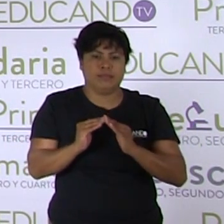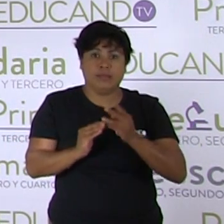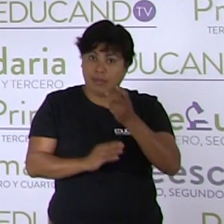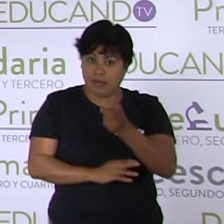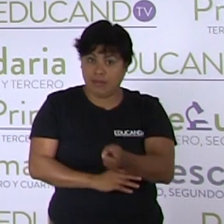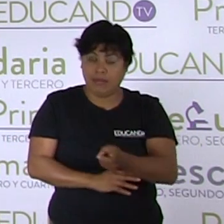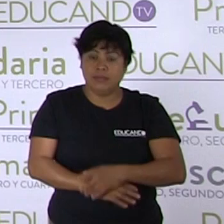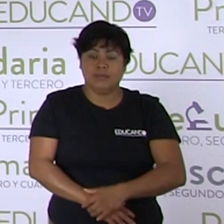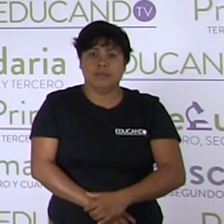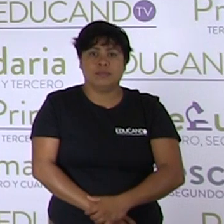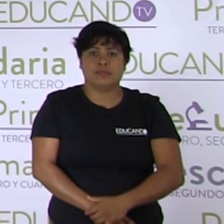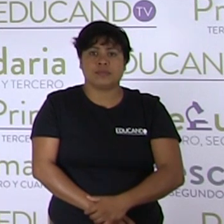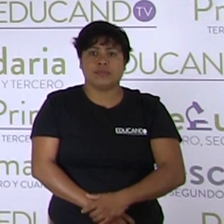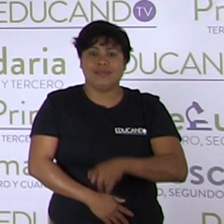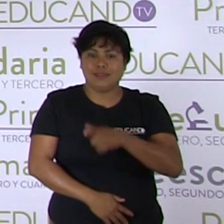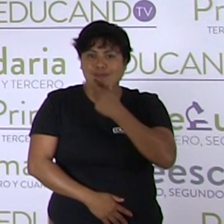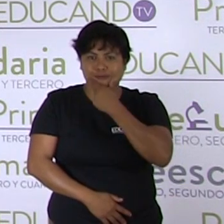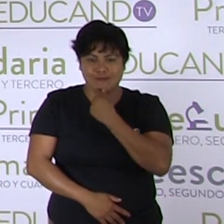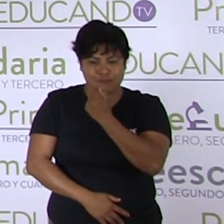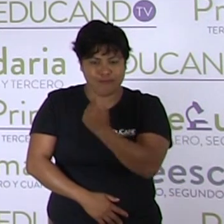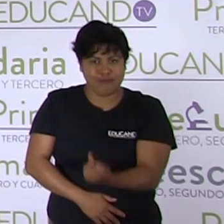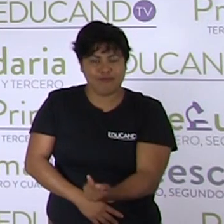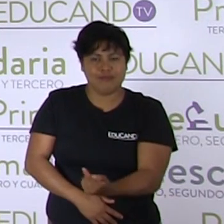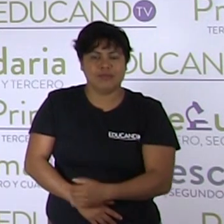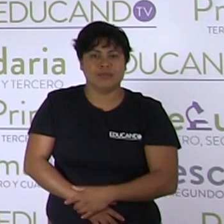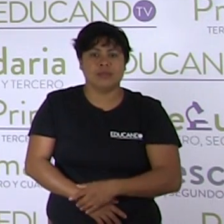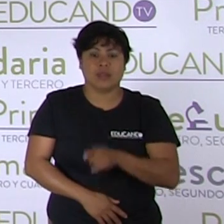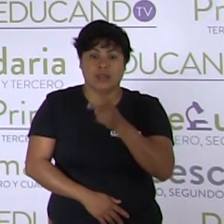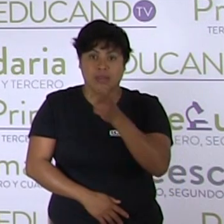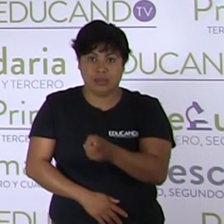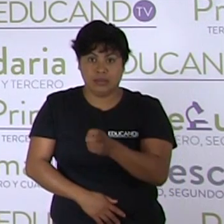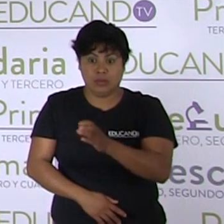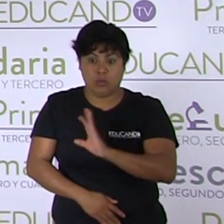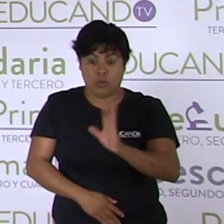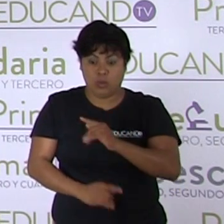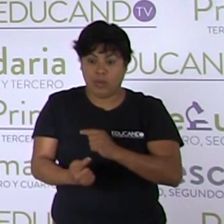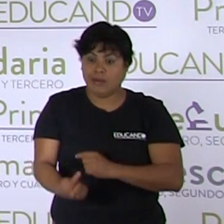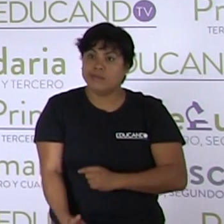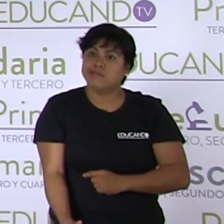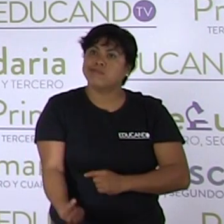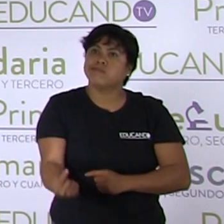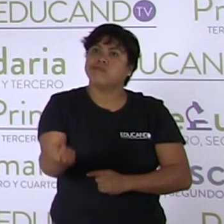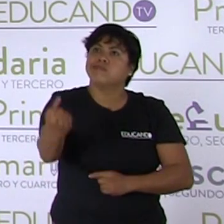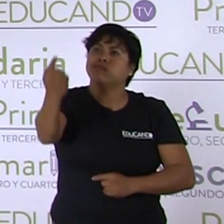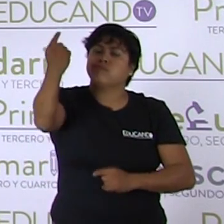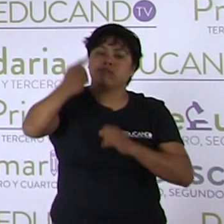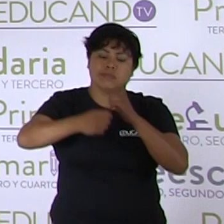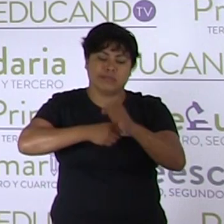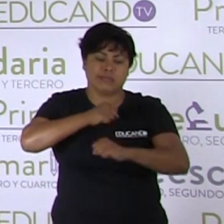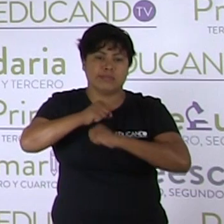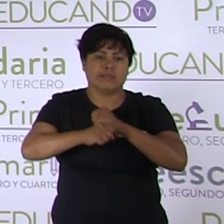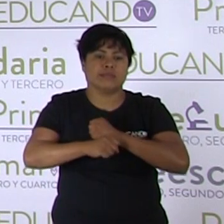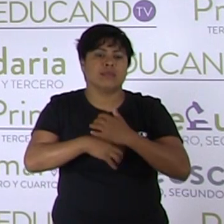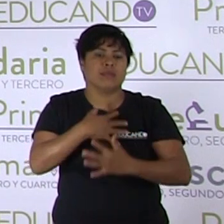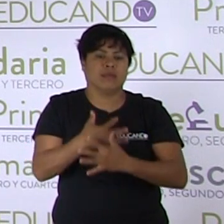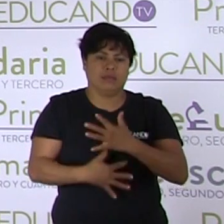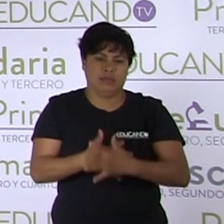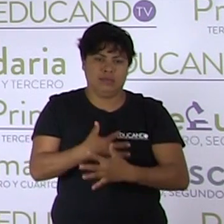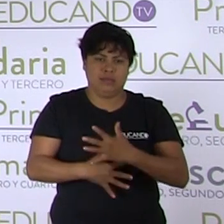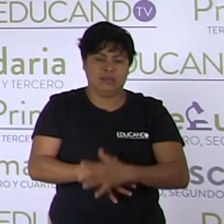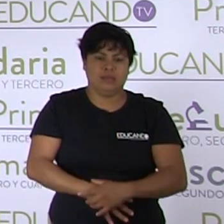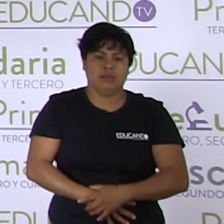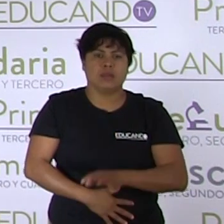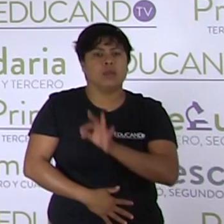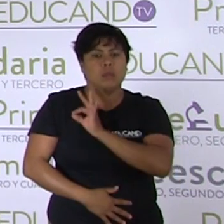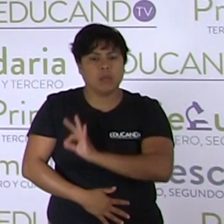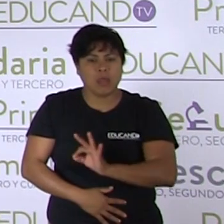fue que el muchacho, que para ese entonces ya había cumplido 15 años,